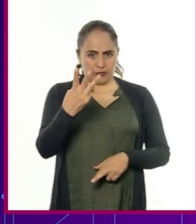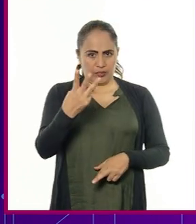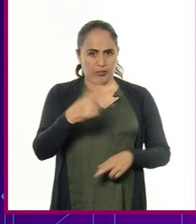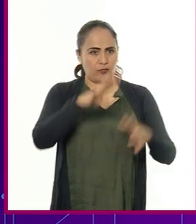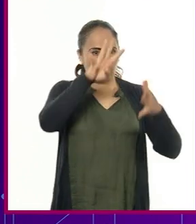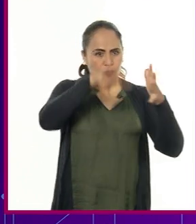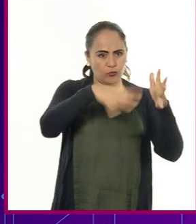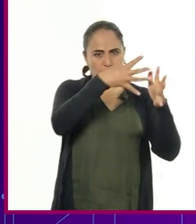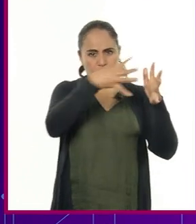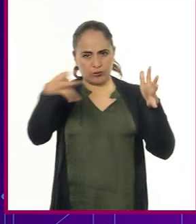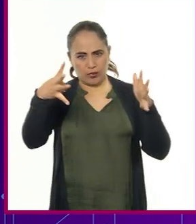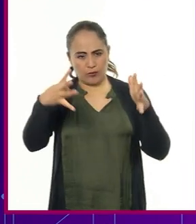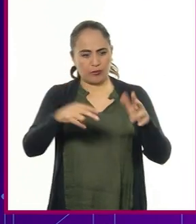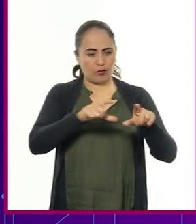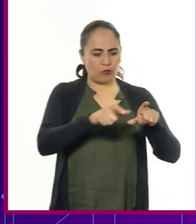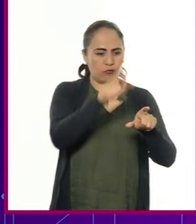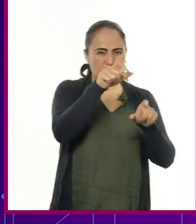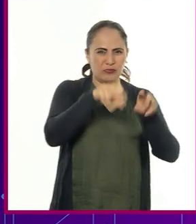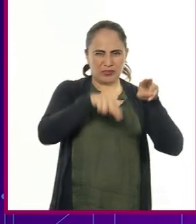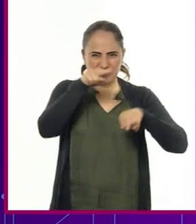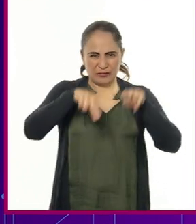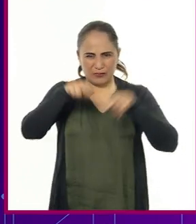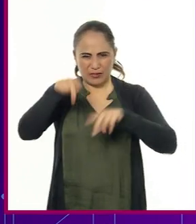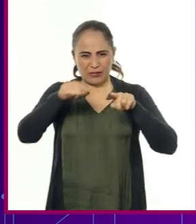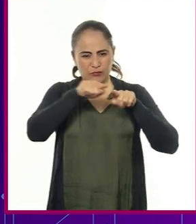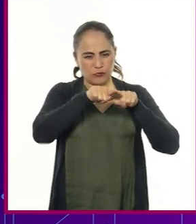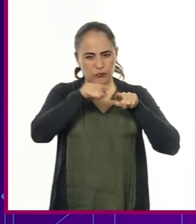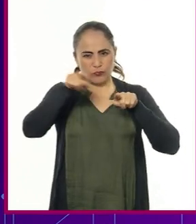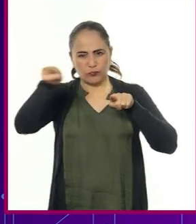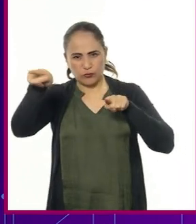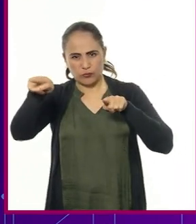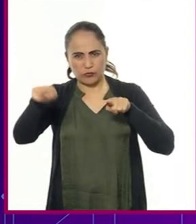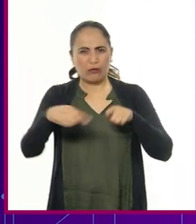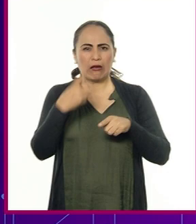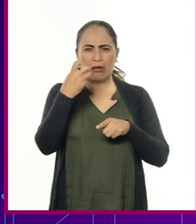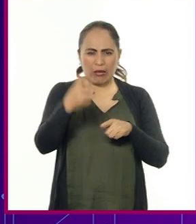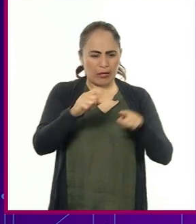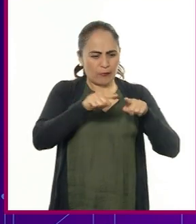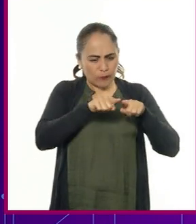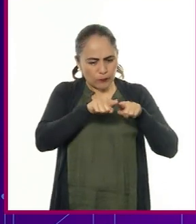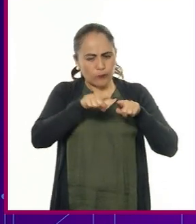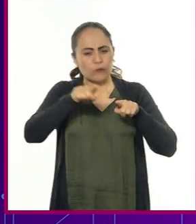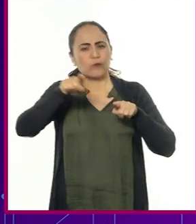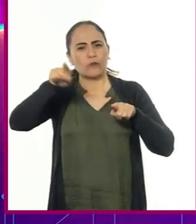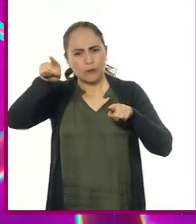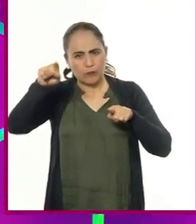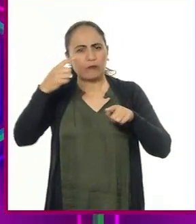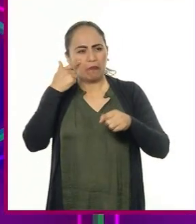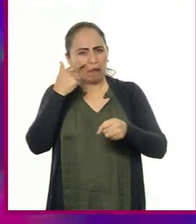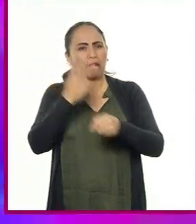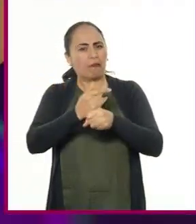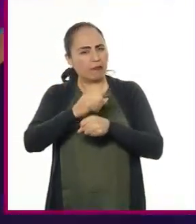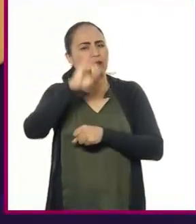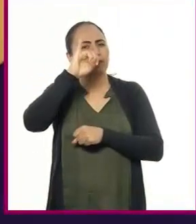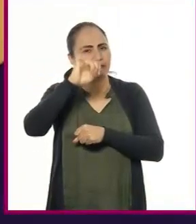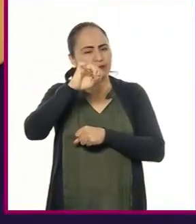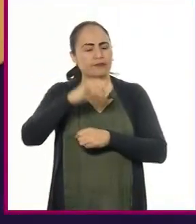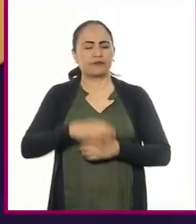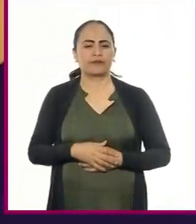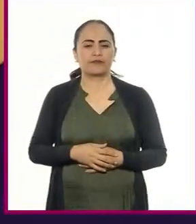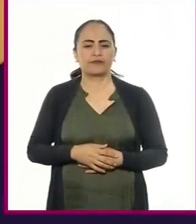tabla, histograma y gráfica de línea, se hace notar el incremento correspondiente.